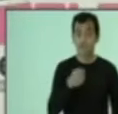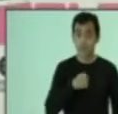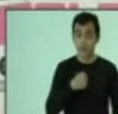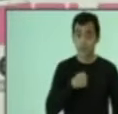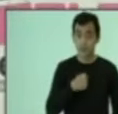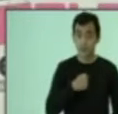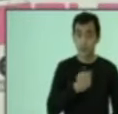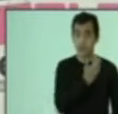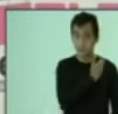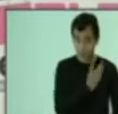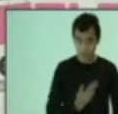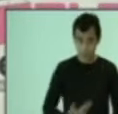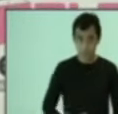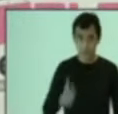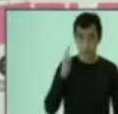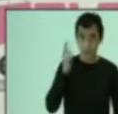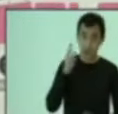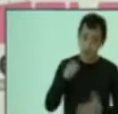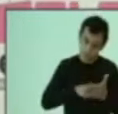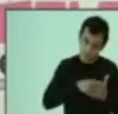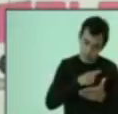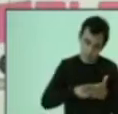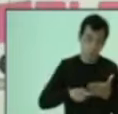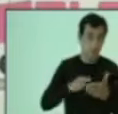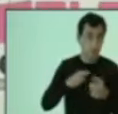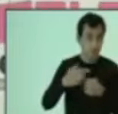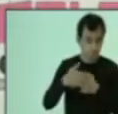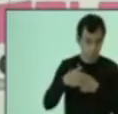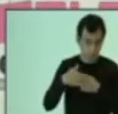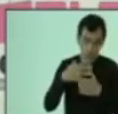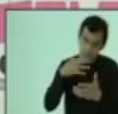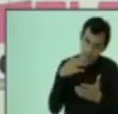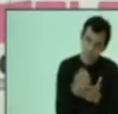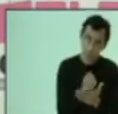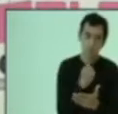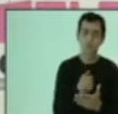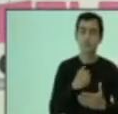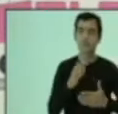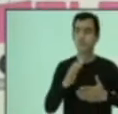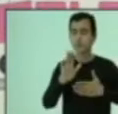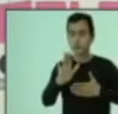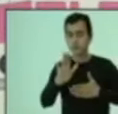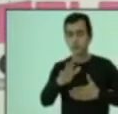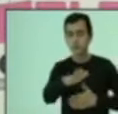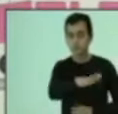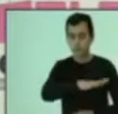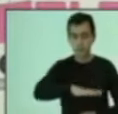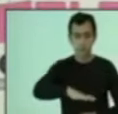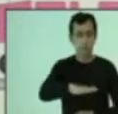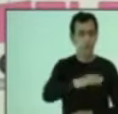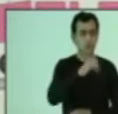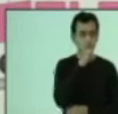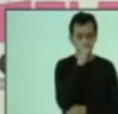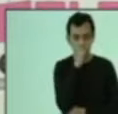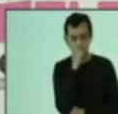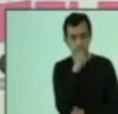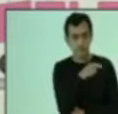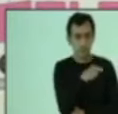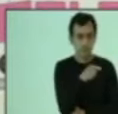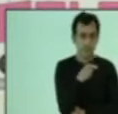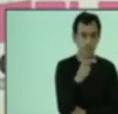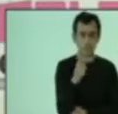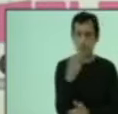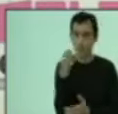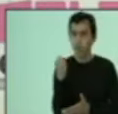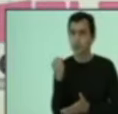municipal, de favorecerme los resultados en la próxima elección, me comprometo a proporcionar las condiciones y facilidades a la inversión